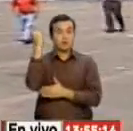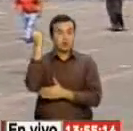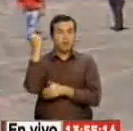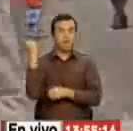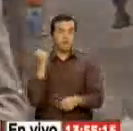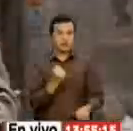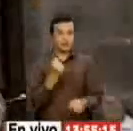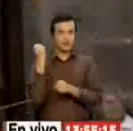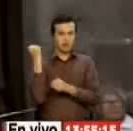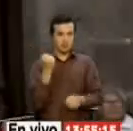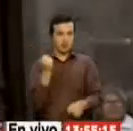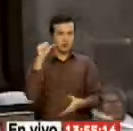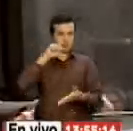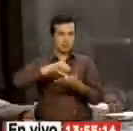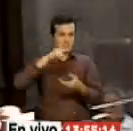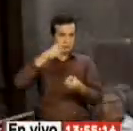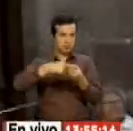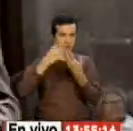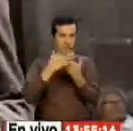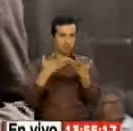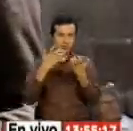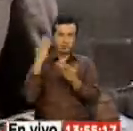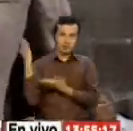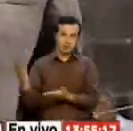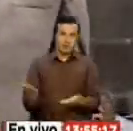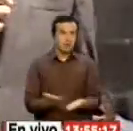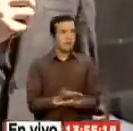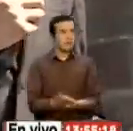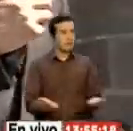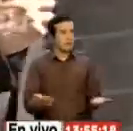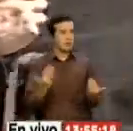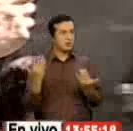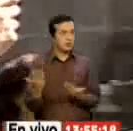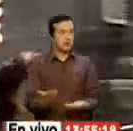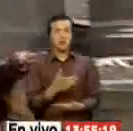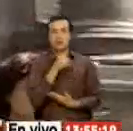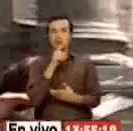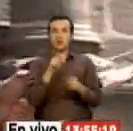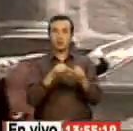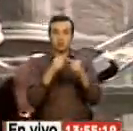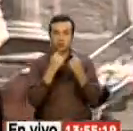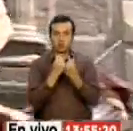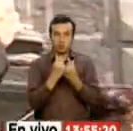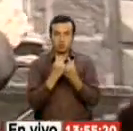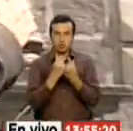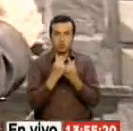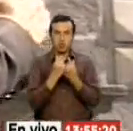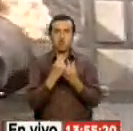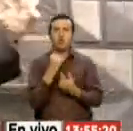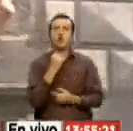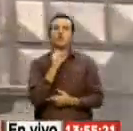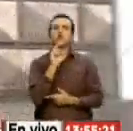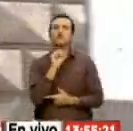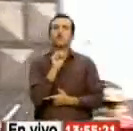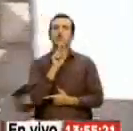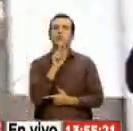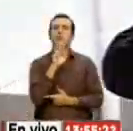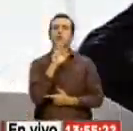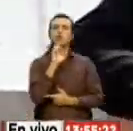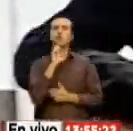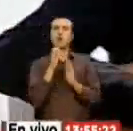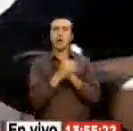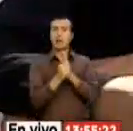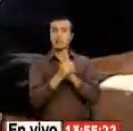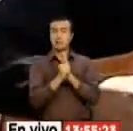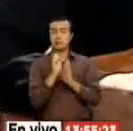ciudad capital. Y también queremos dar la cordial bienvenida a esta hora, pues al grupo Son Bosé, un talento nacional. Hace